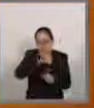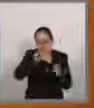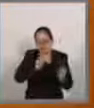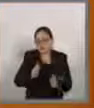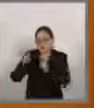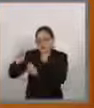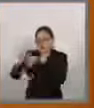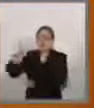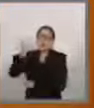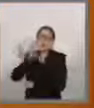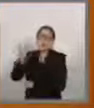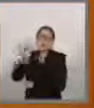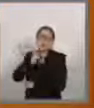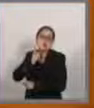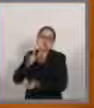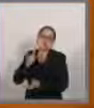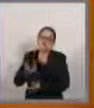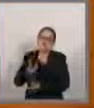en